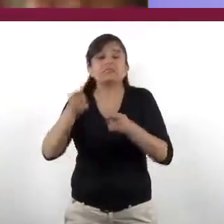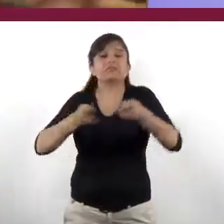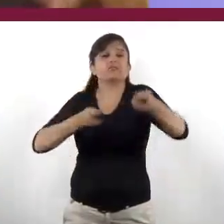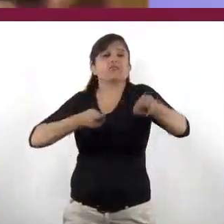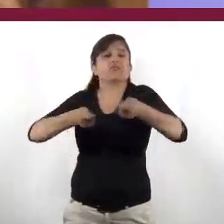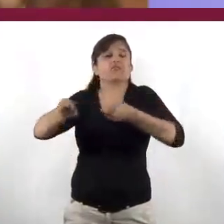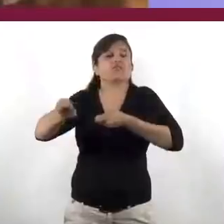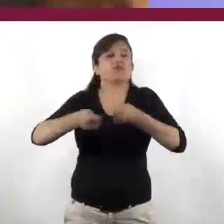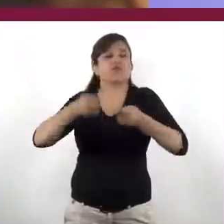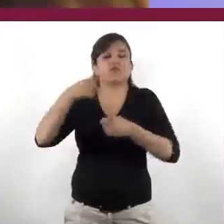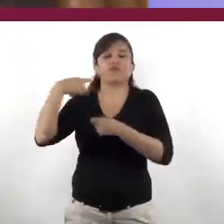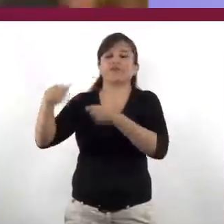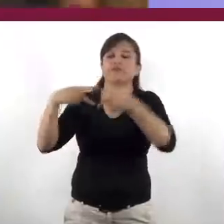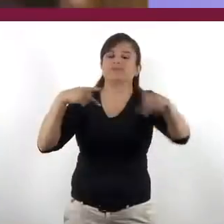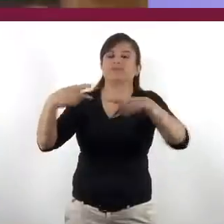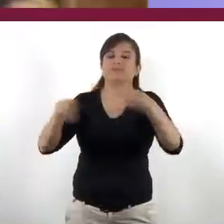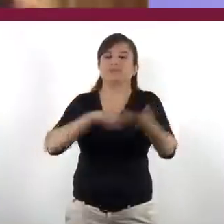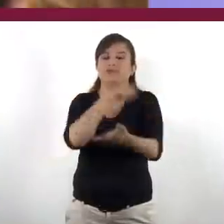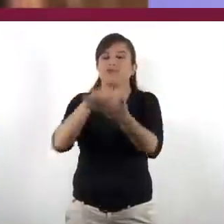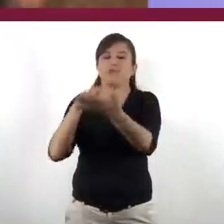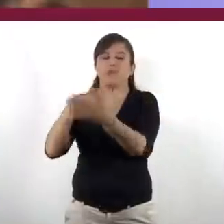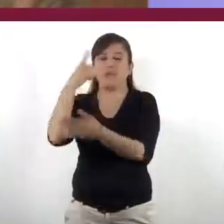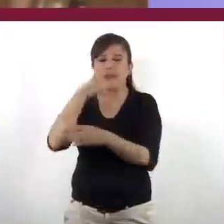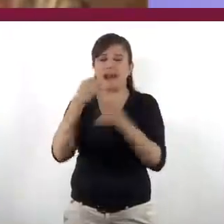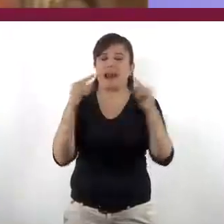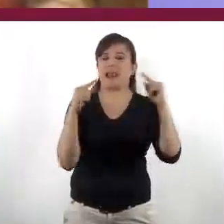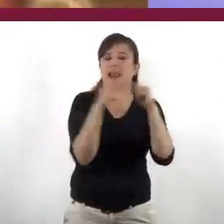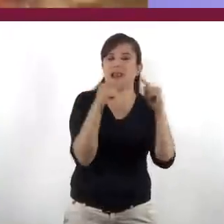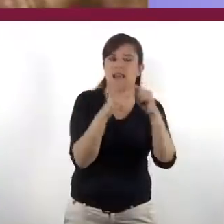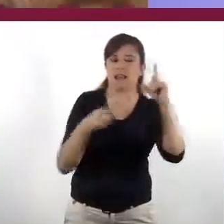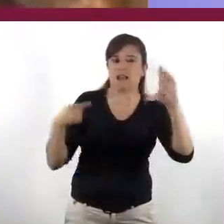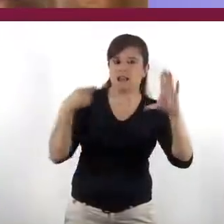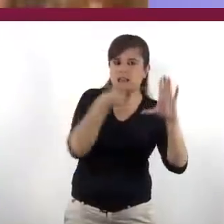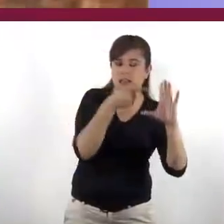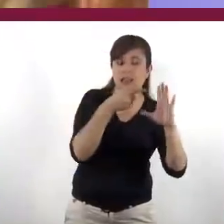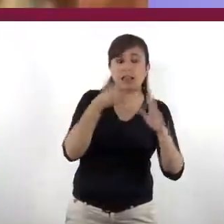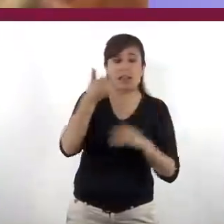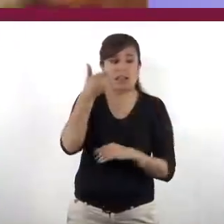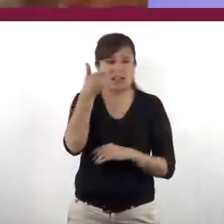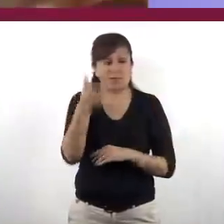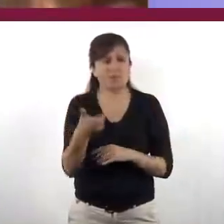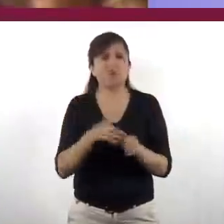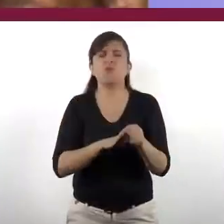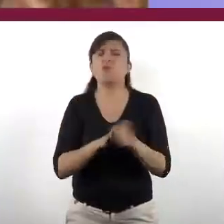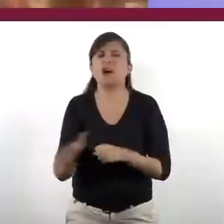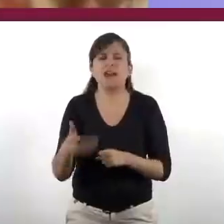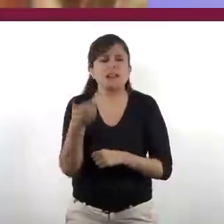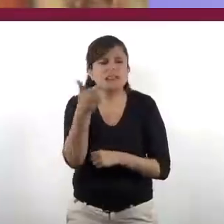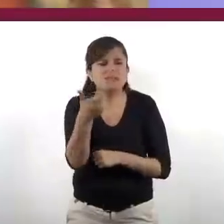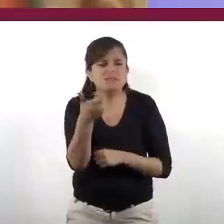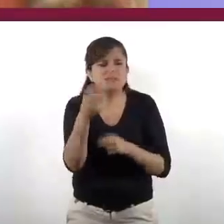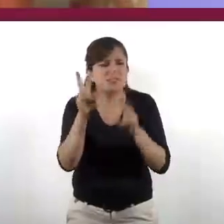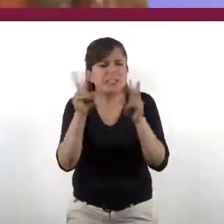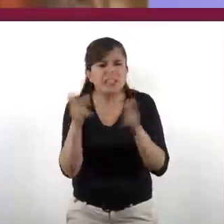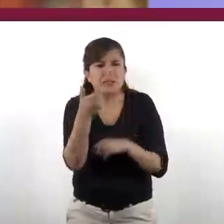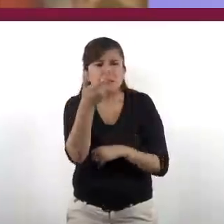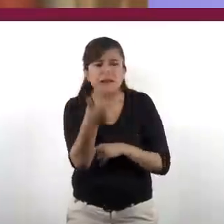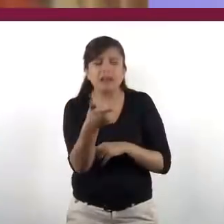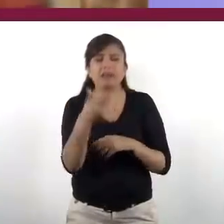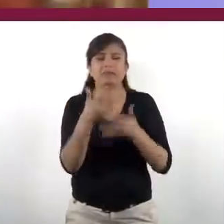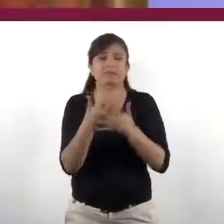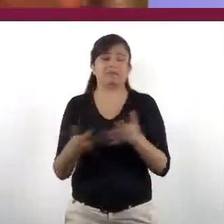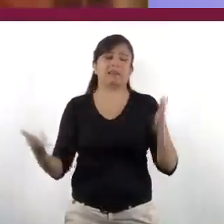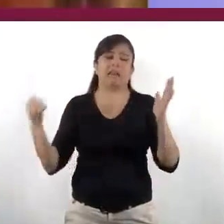las propiedades y de los recursos de la Iglesia. Finalmente, en la parte económica, va a suponer la imposición de una gran